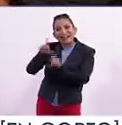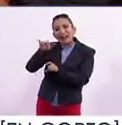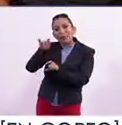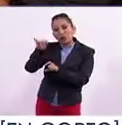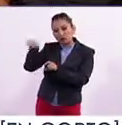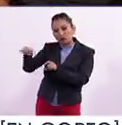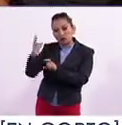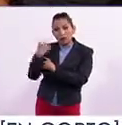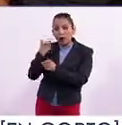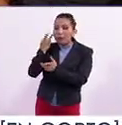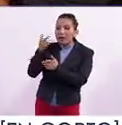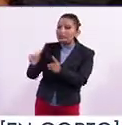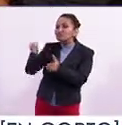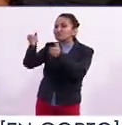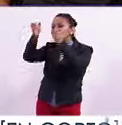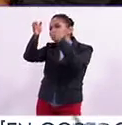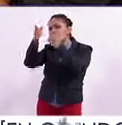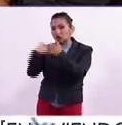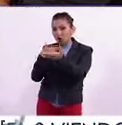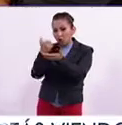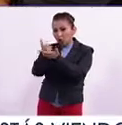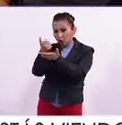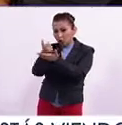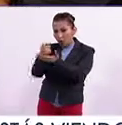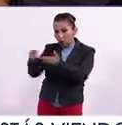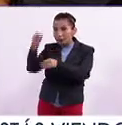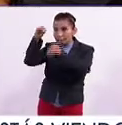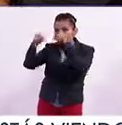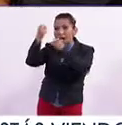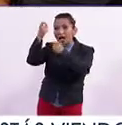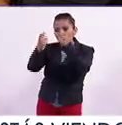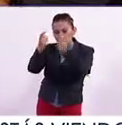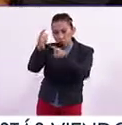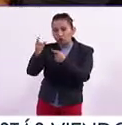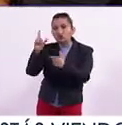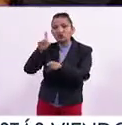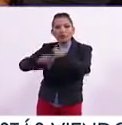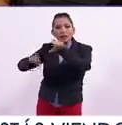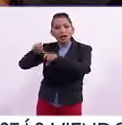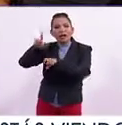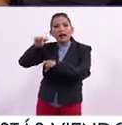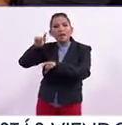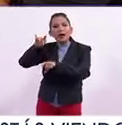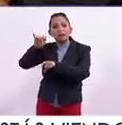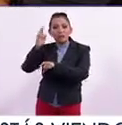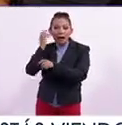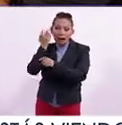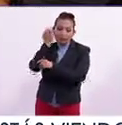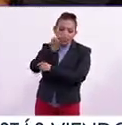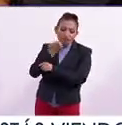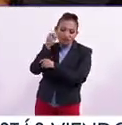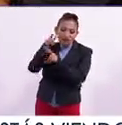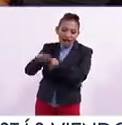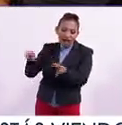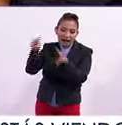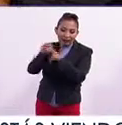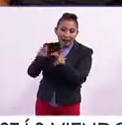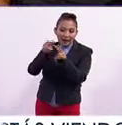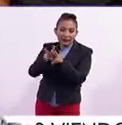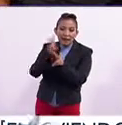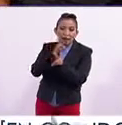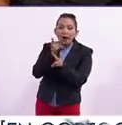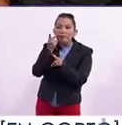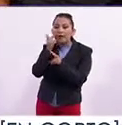yo participé en montar algunos laboratorios de análisis de pruebas para